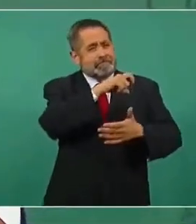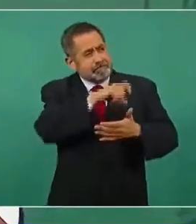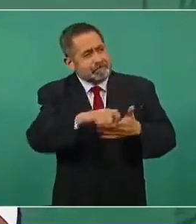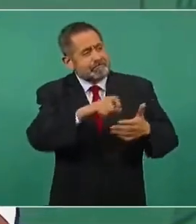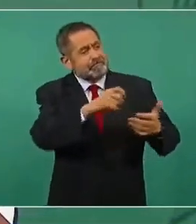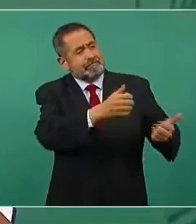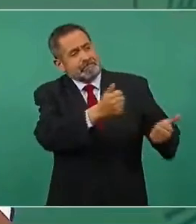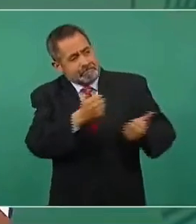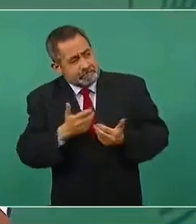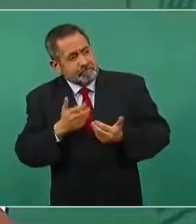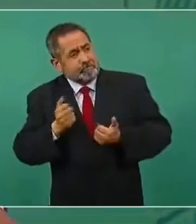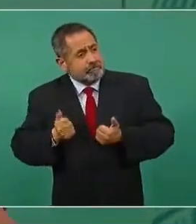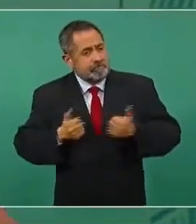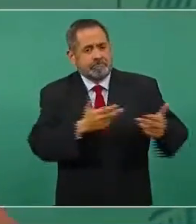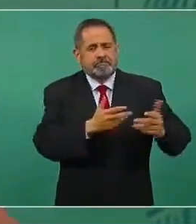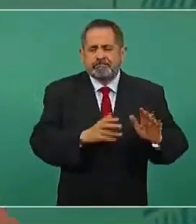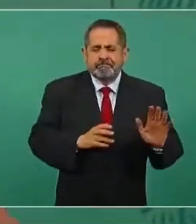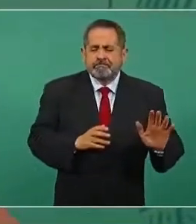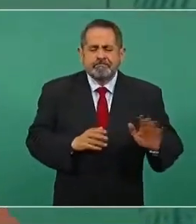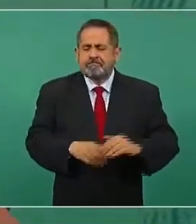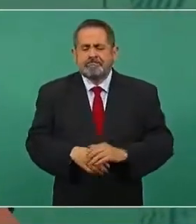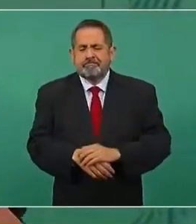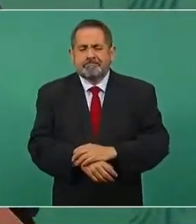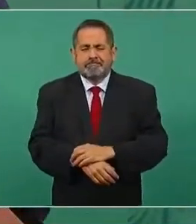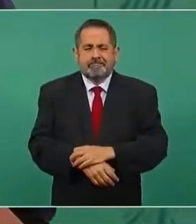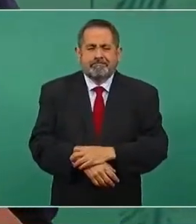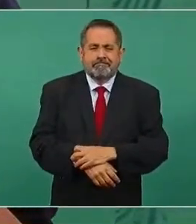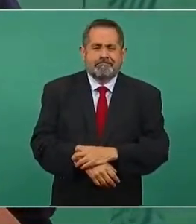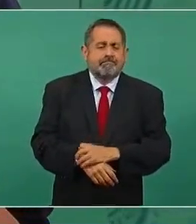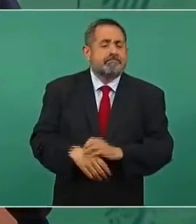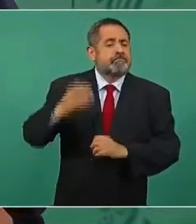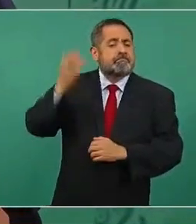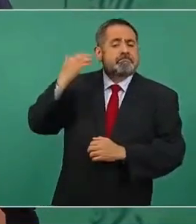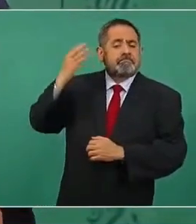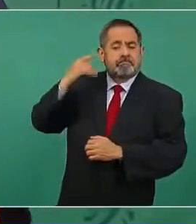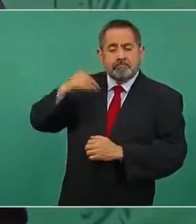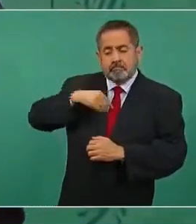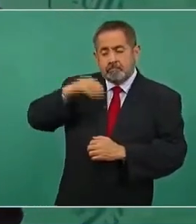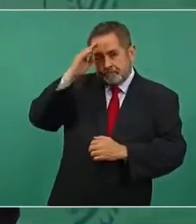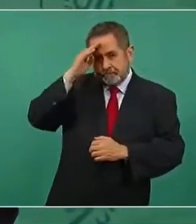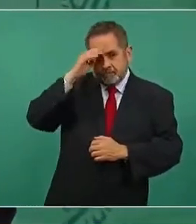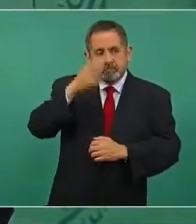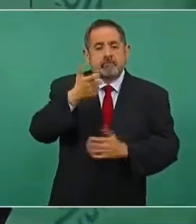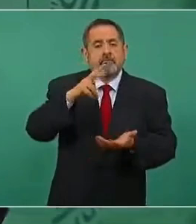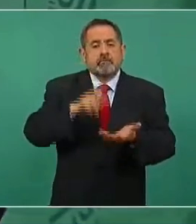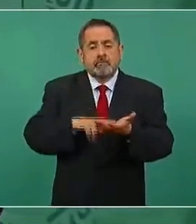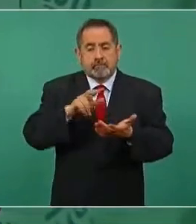Antes no se consideraba el flete